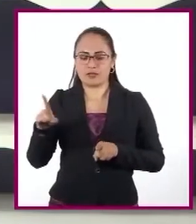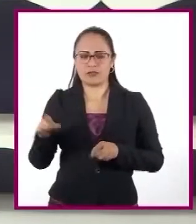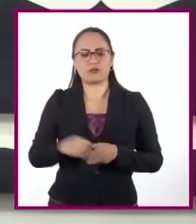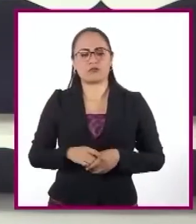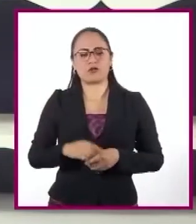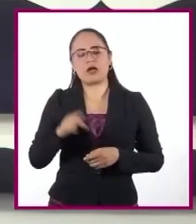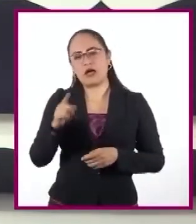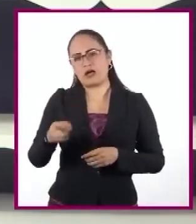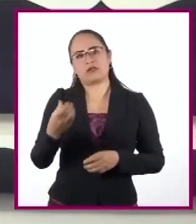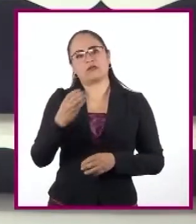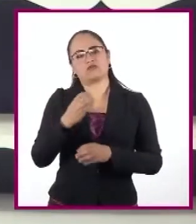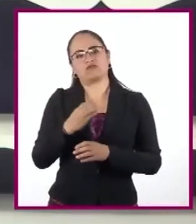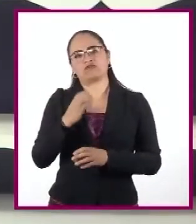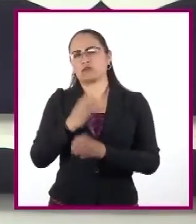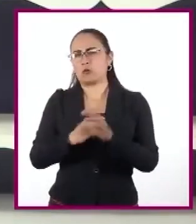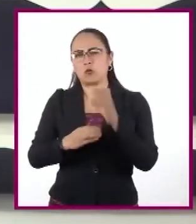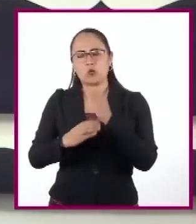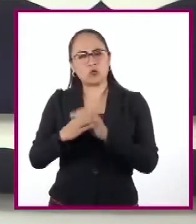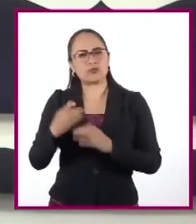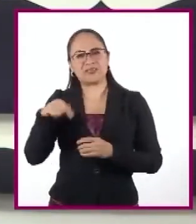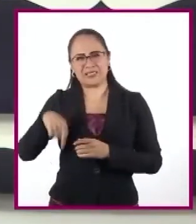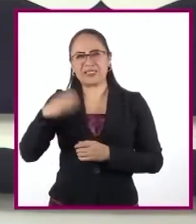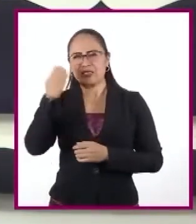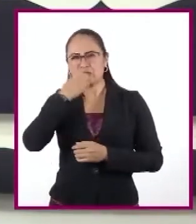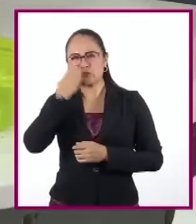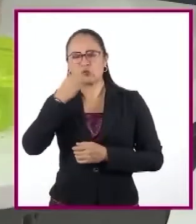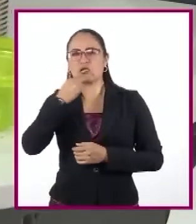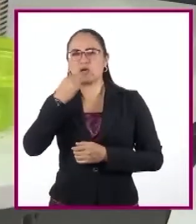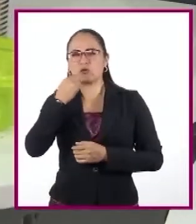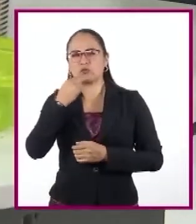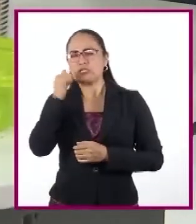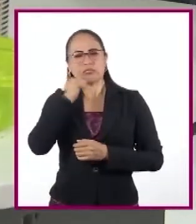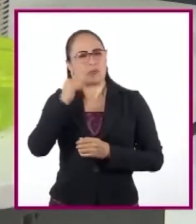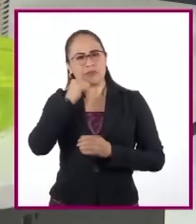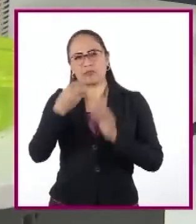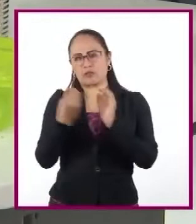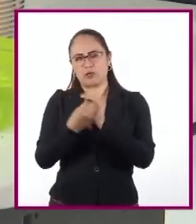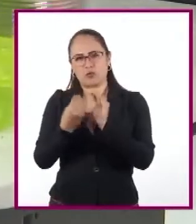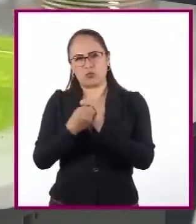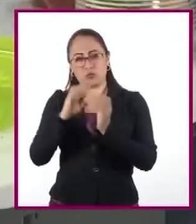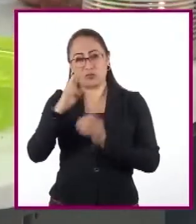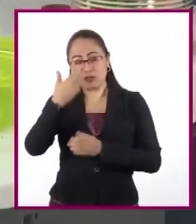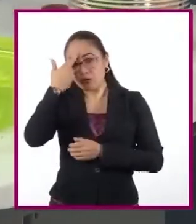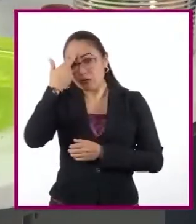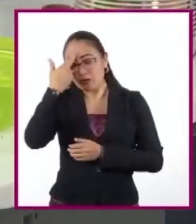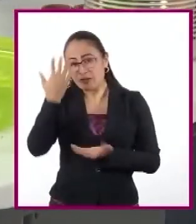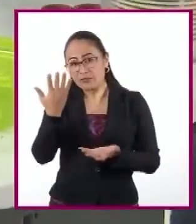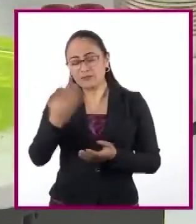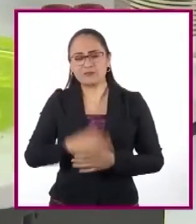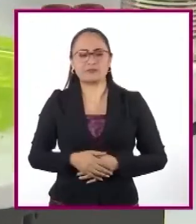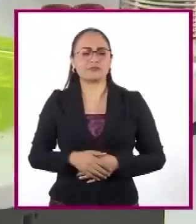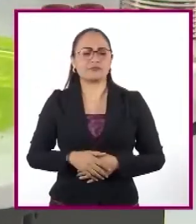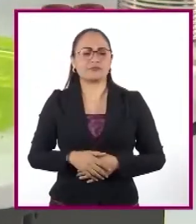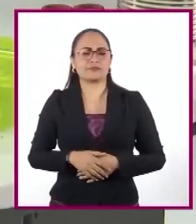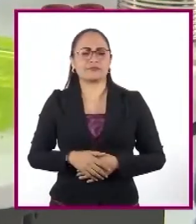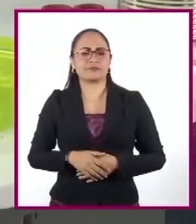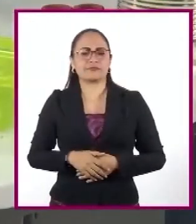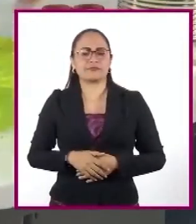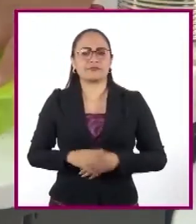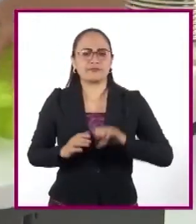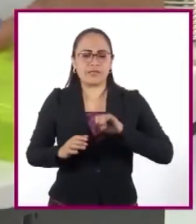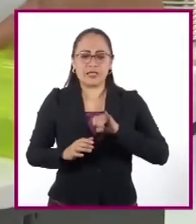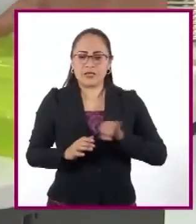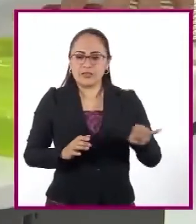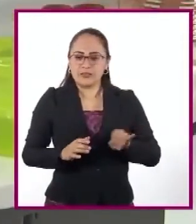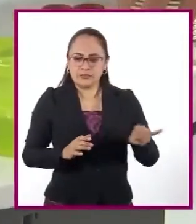útiles escolares que se utilizan invariablemente en cada sesión. ¿Los recuerdan? Y en el costado